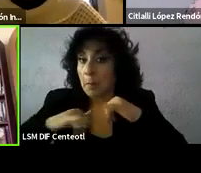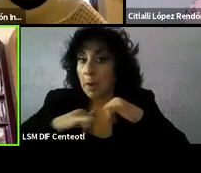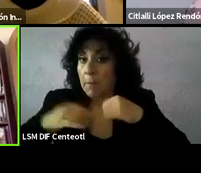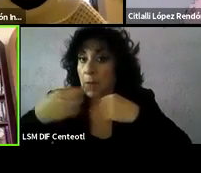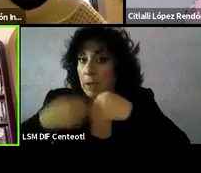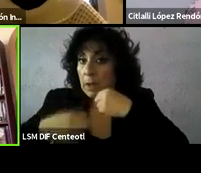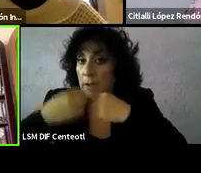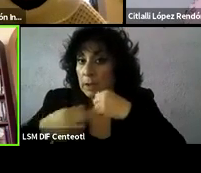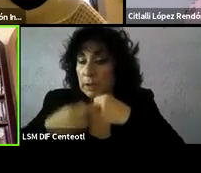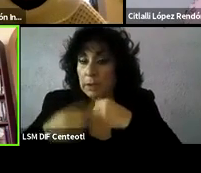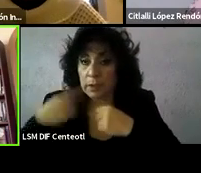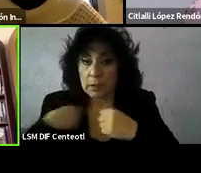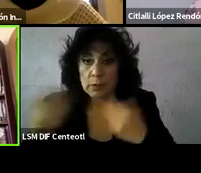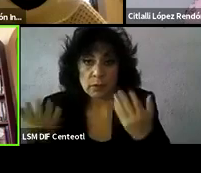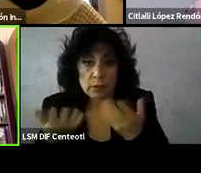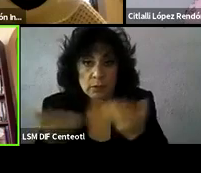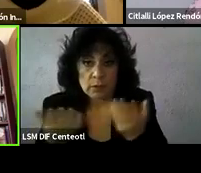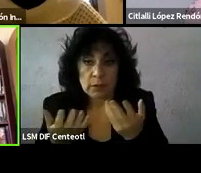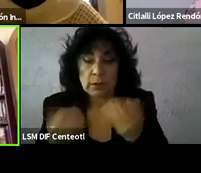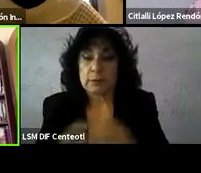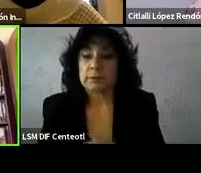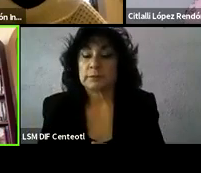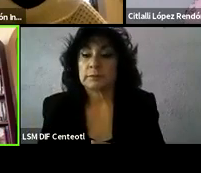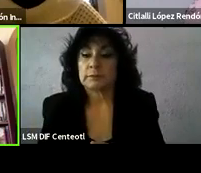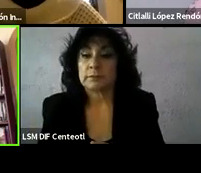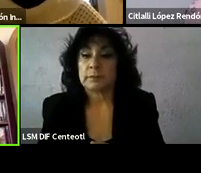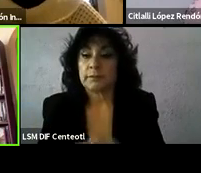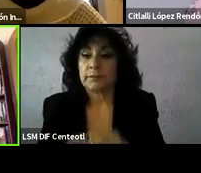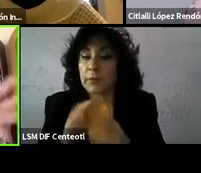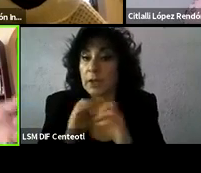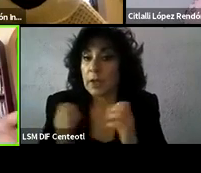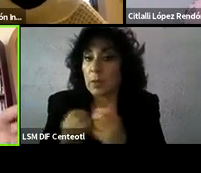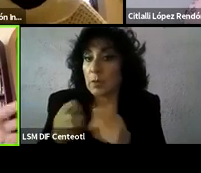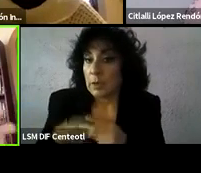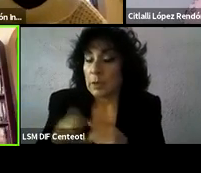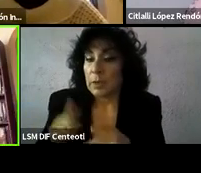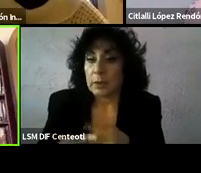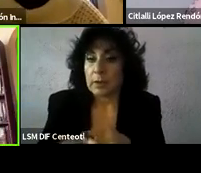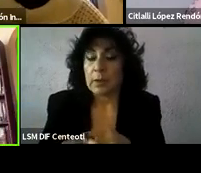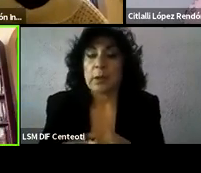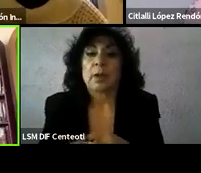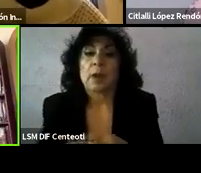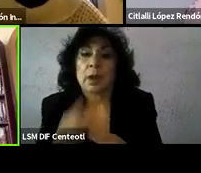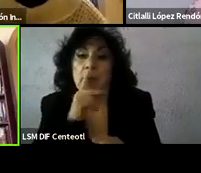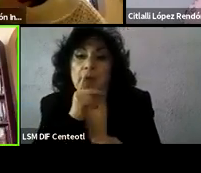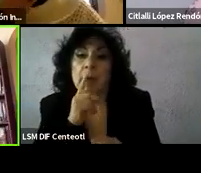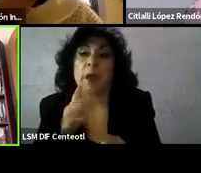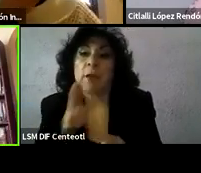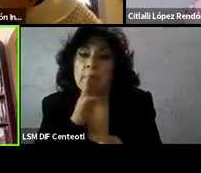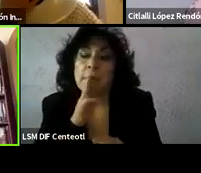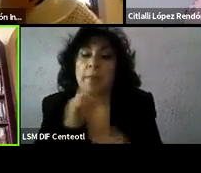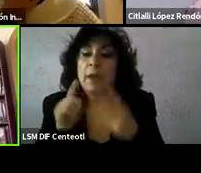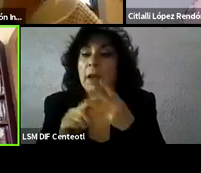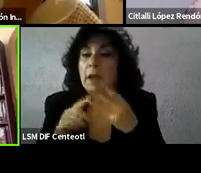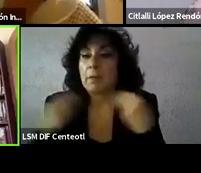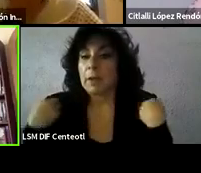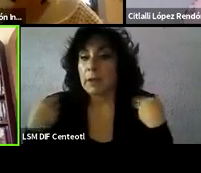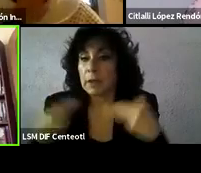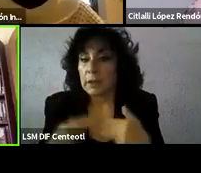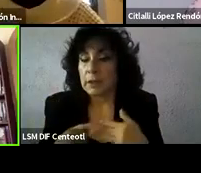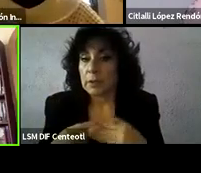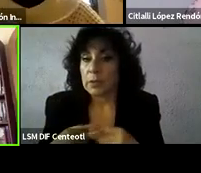comunidad haga su propio, bueno, docentes o eso, y también con papás y mamás, y puedan elegir cuáles son